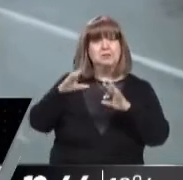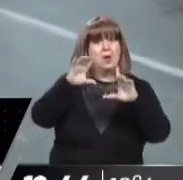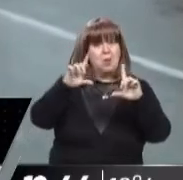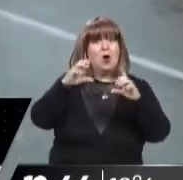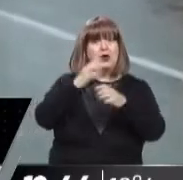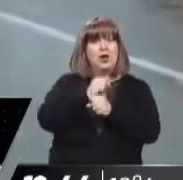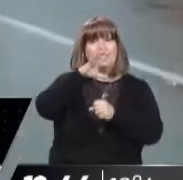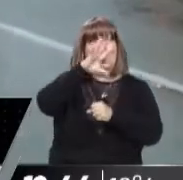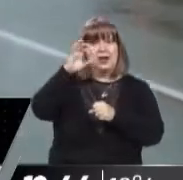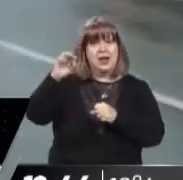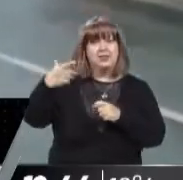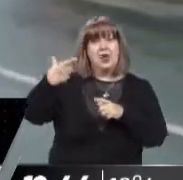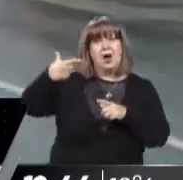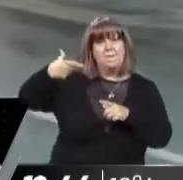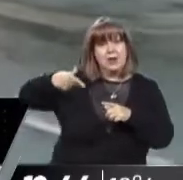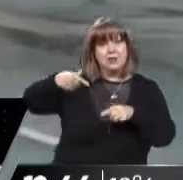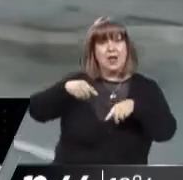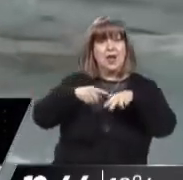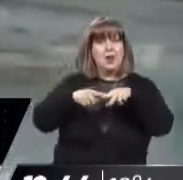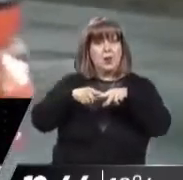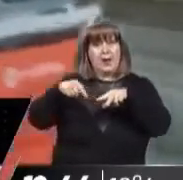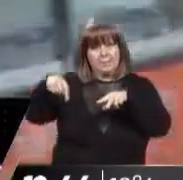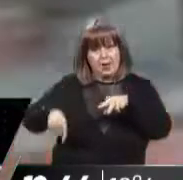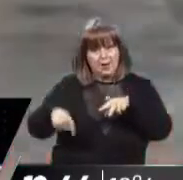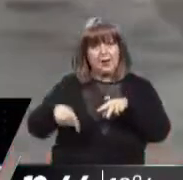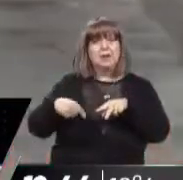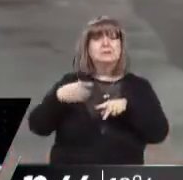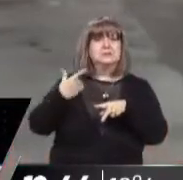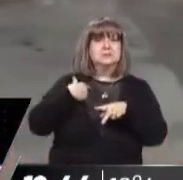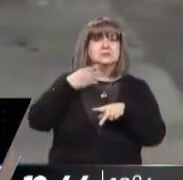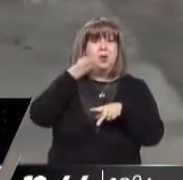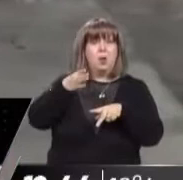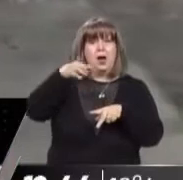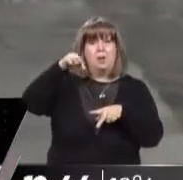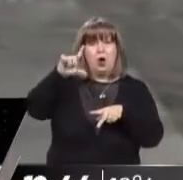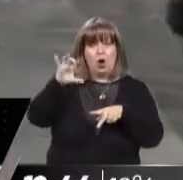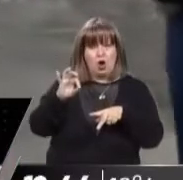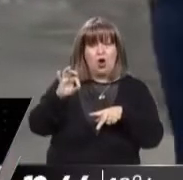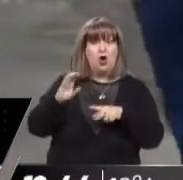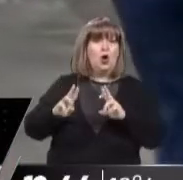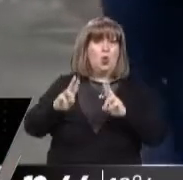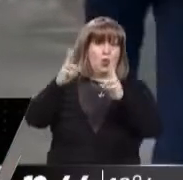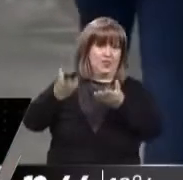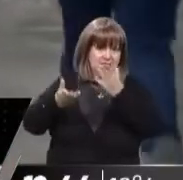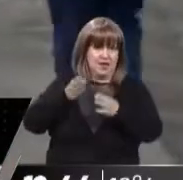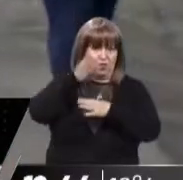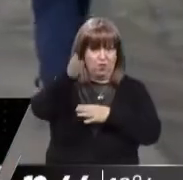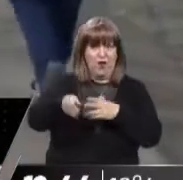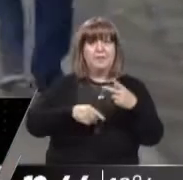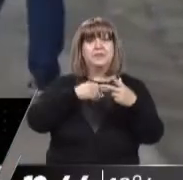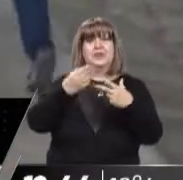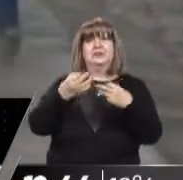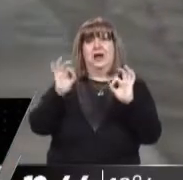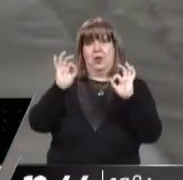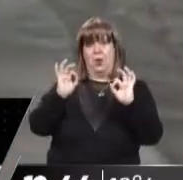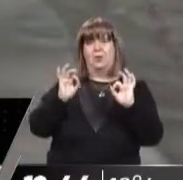este chofer que roban y le disparan en una pierna, que lo terminan atendiendo, que él va al polo judicial al primer lugar que llega, también salvó su vida de